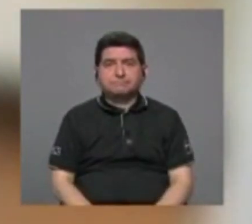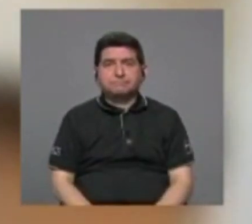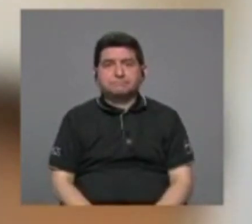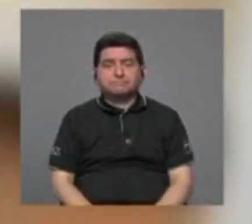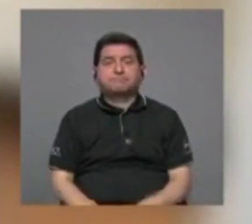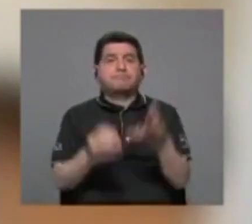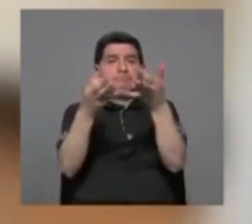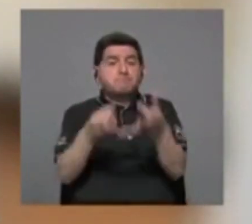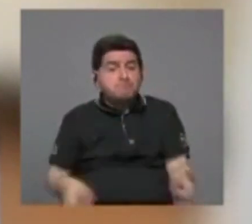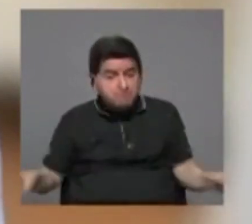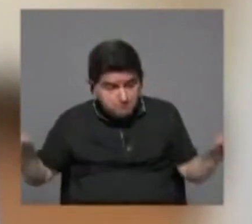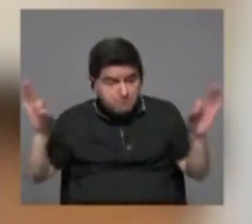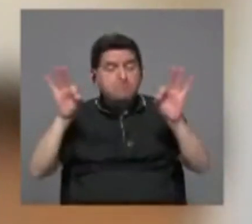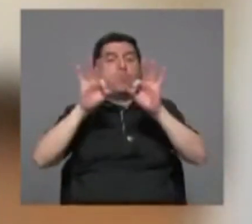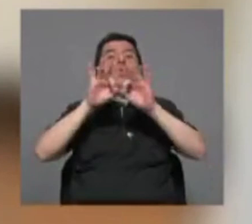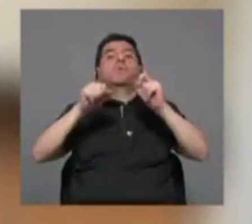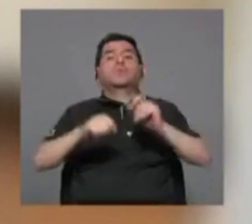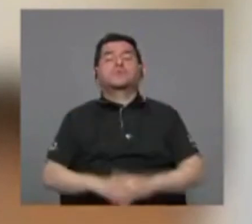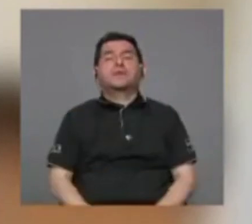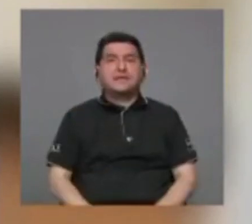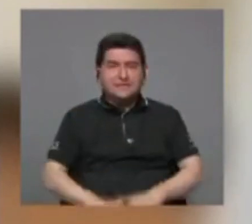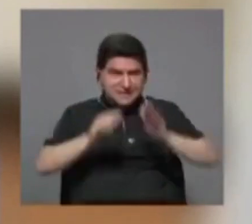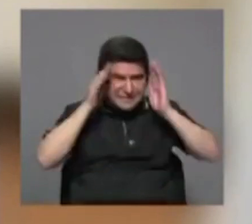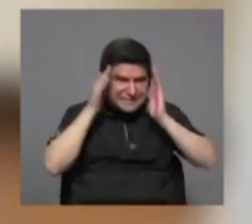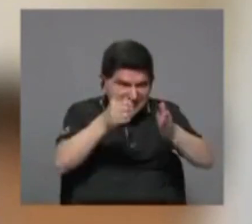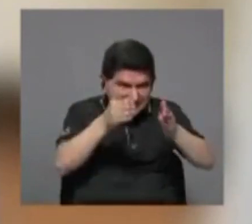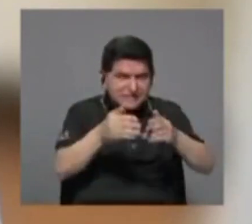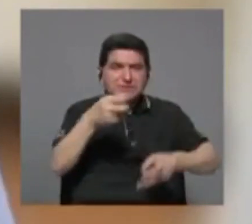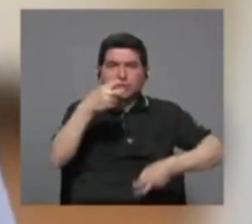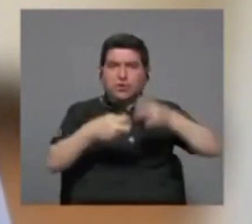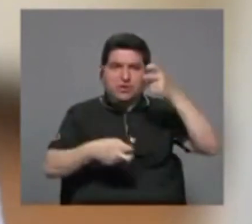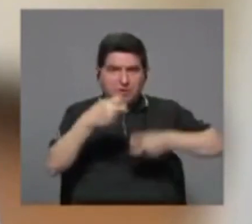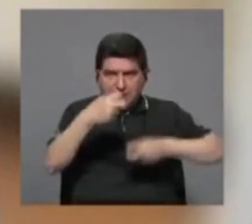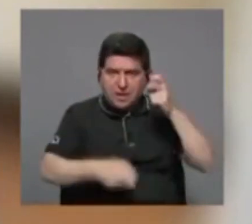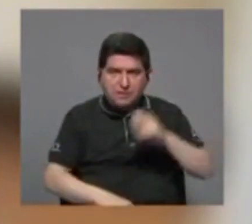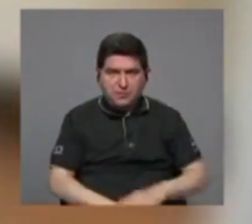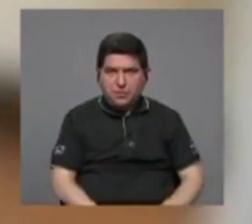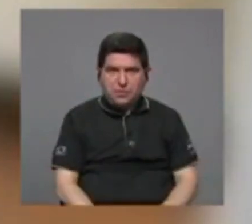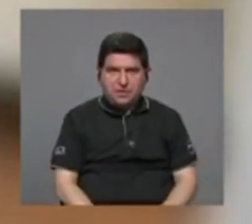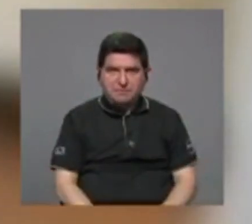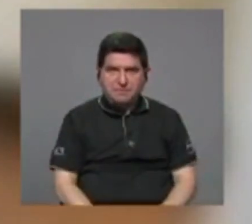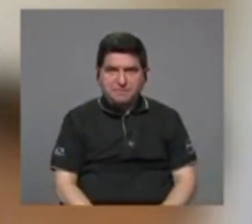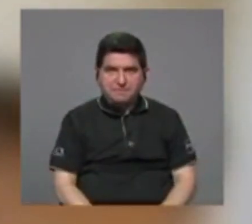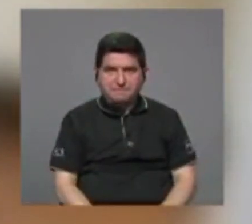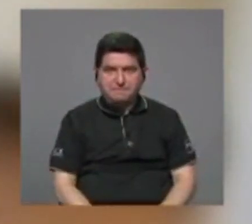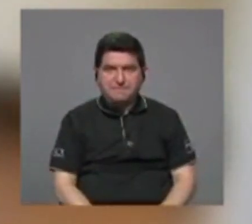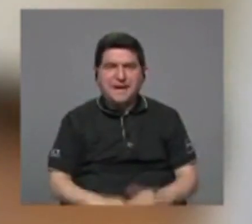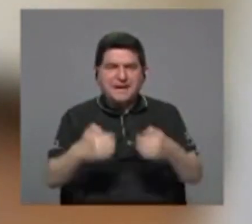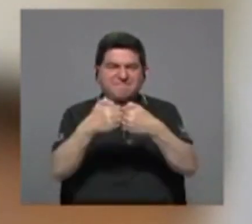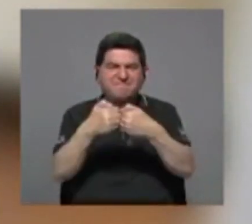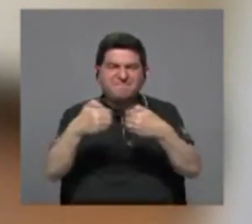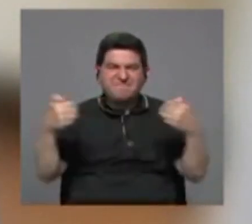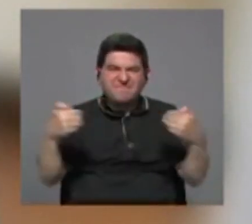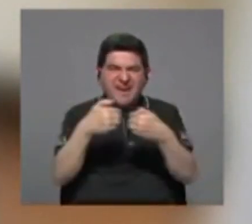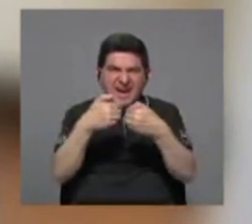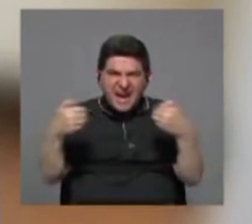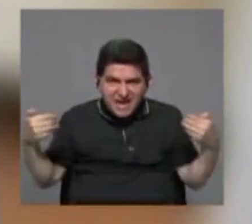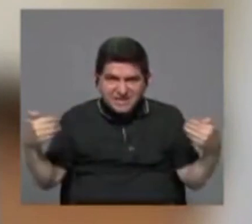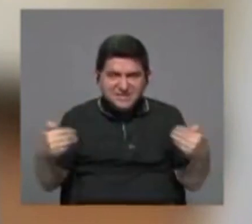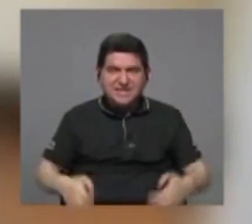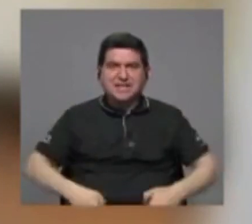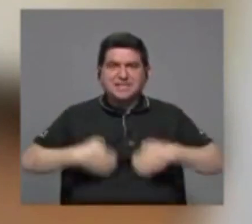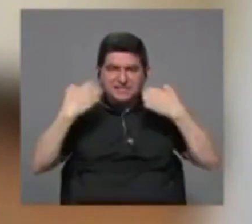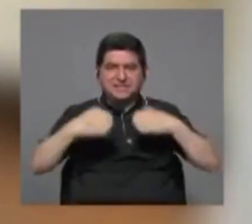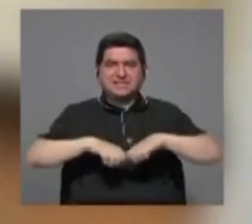enorme relevancia atacar el problema de las brechas que hay o las fracturas que hay en